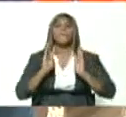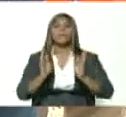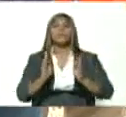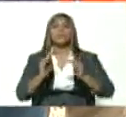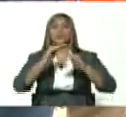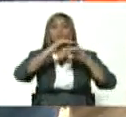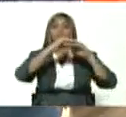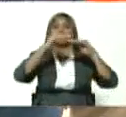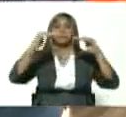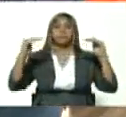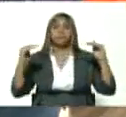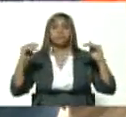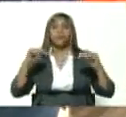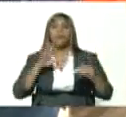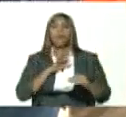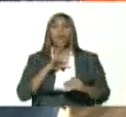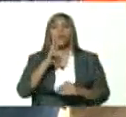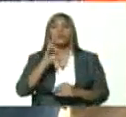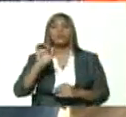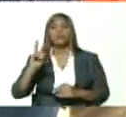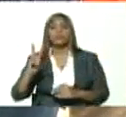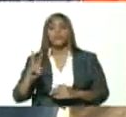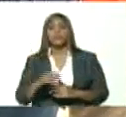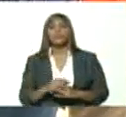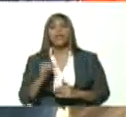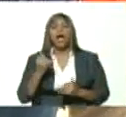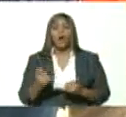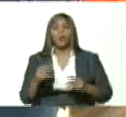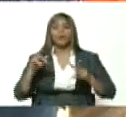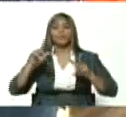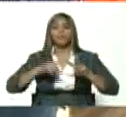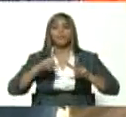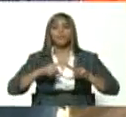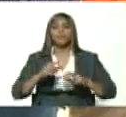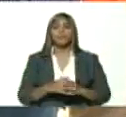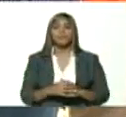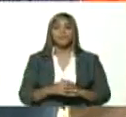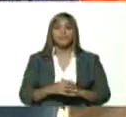techado de la UCB. Con esta información retornamos nuevamente a los estudios de la noticia. Adelante.